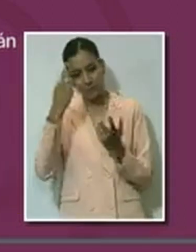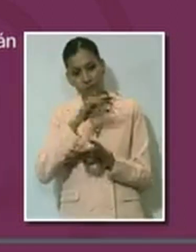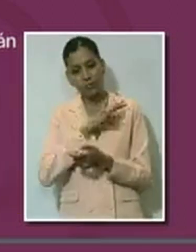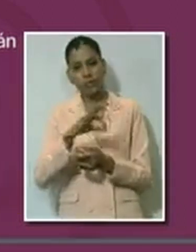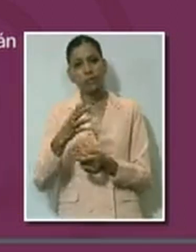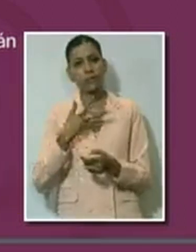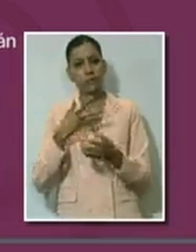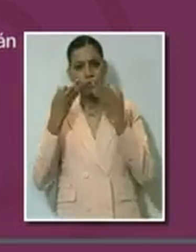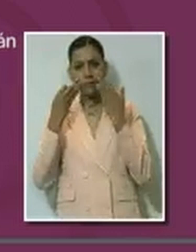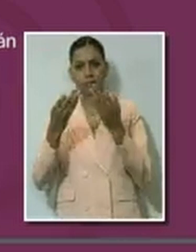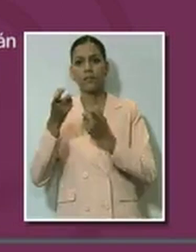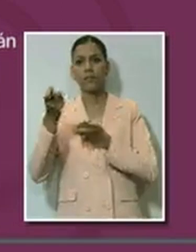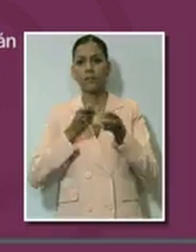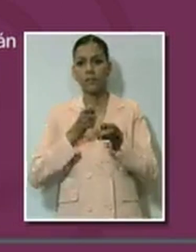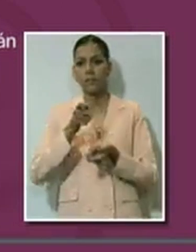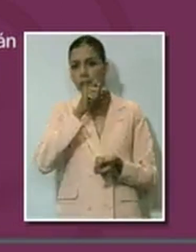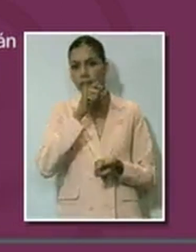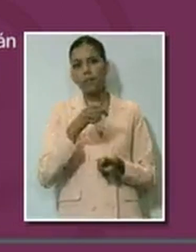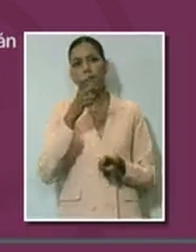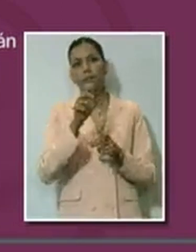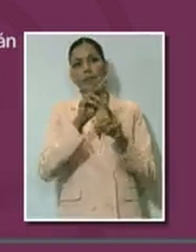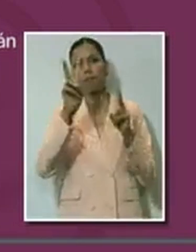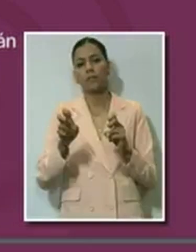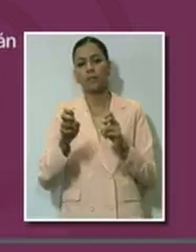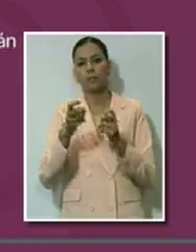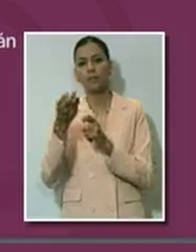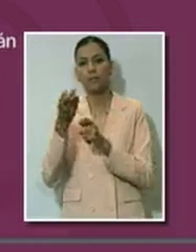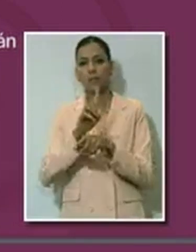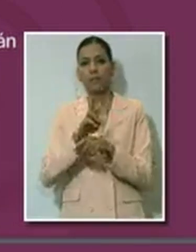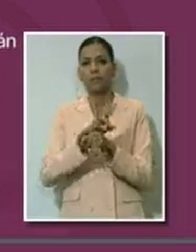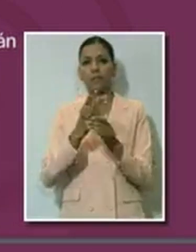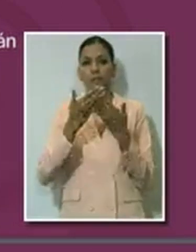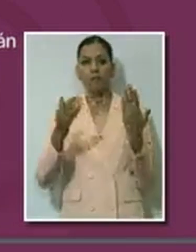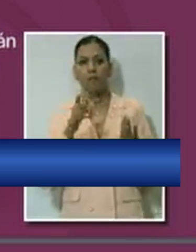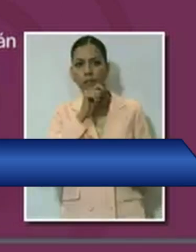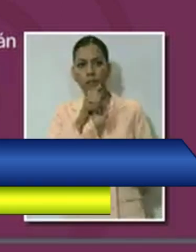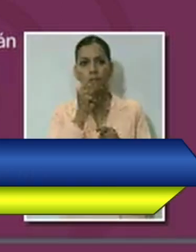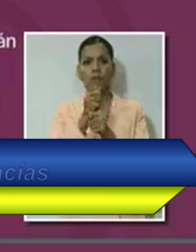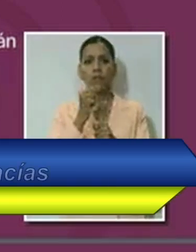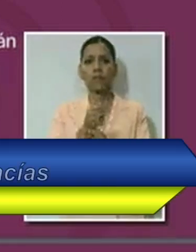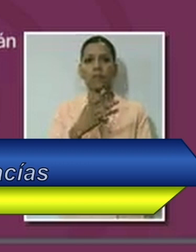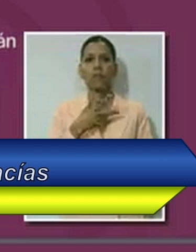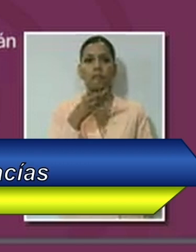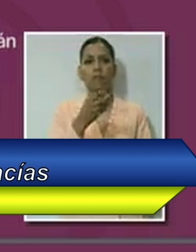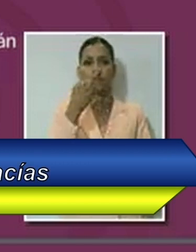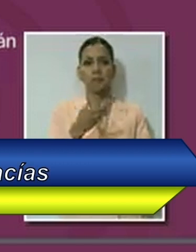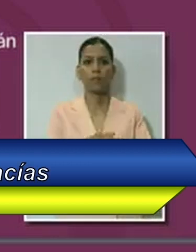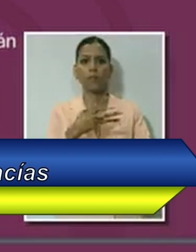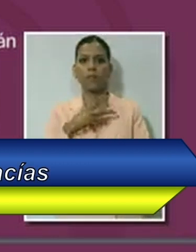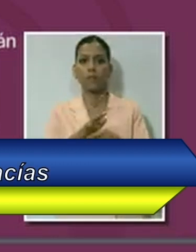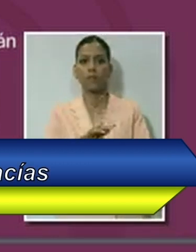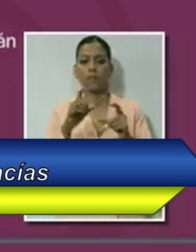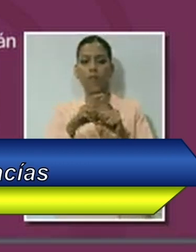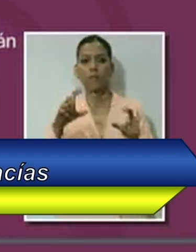visualmente un control también, en el caso de los operativos que ahora también Tránsito tiene esta facultad y que tuvieran